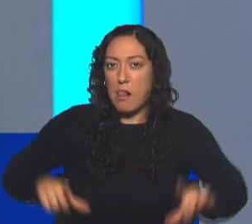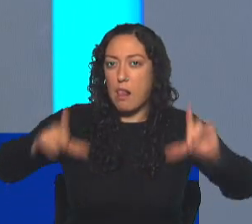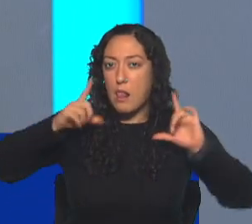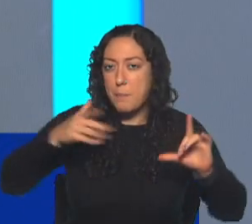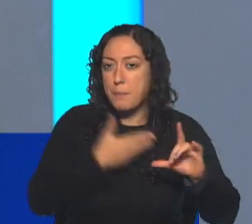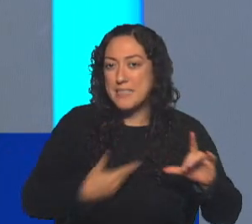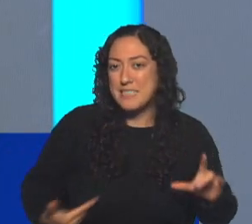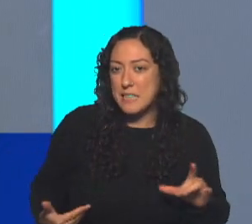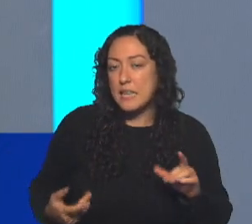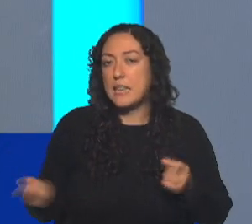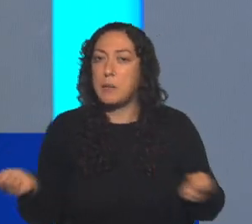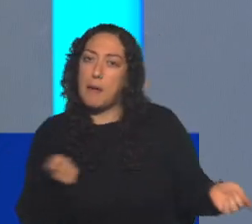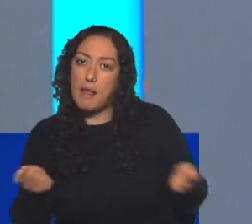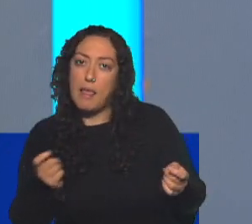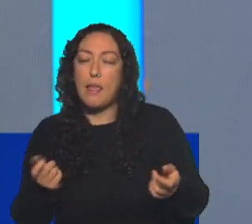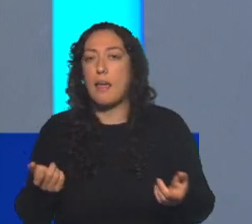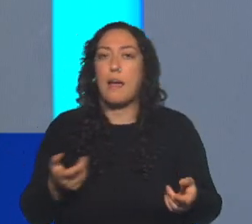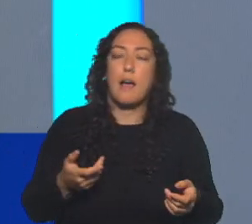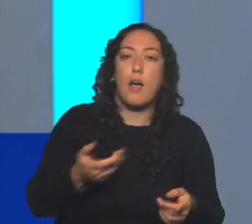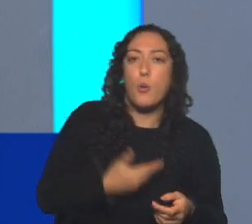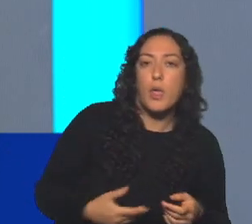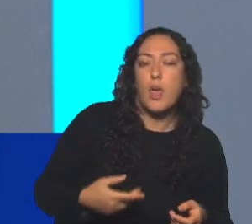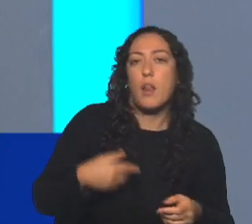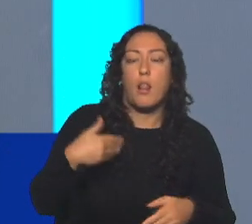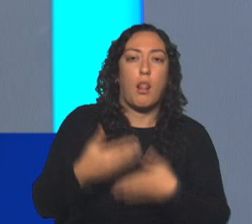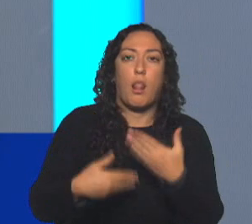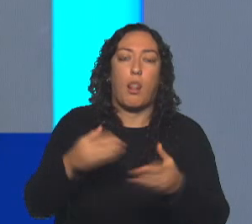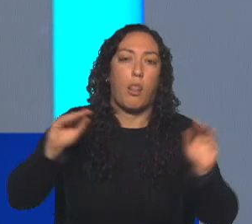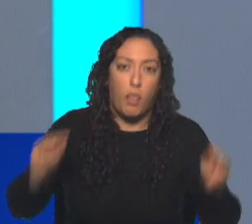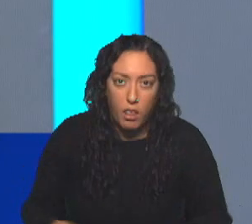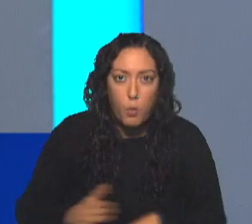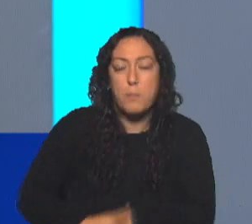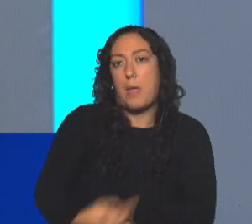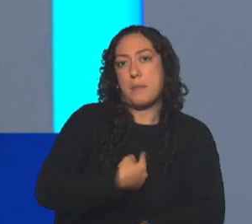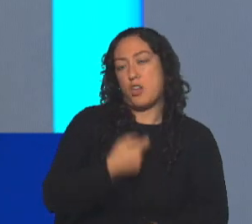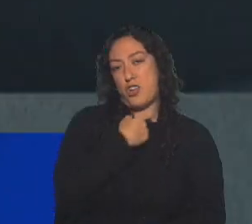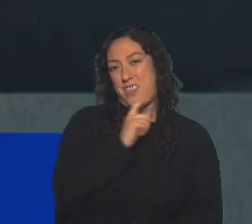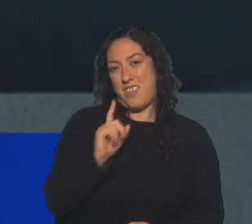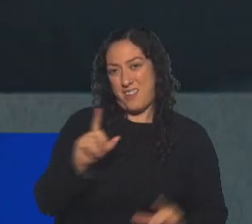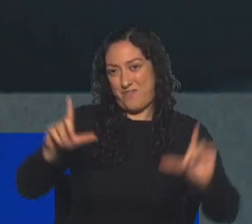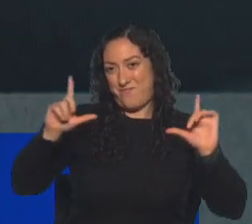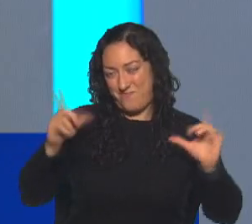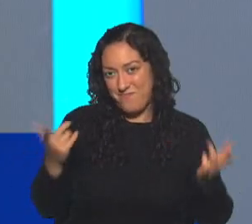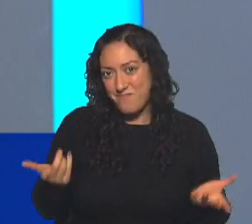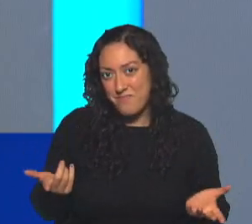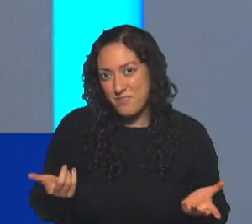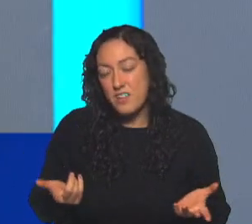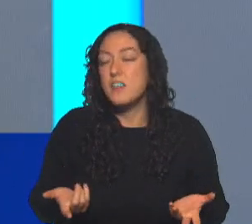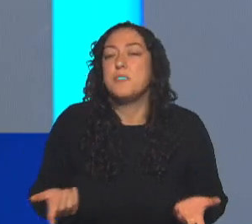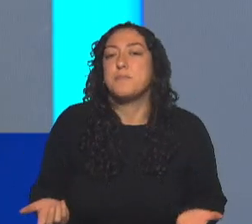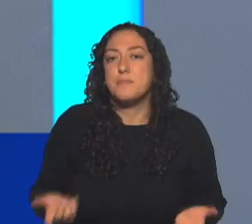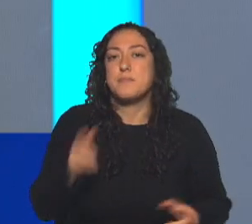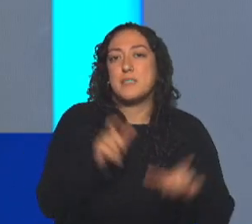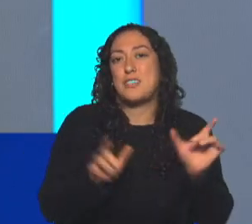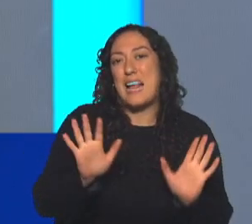no tiene la gobernabilidad necesaria para, y si fracasa me va a echar la culpa a mí. Sí, pagar el costo. Claro, entonces yo creo que nadie quiere hacer